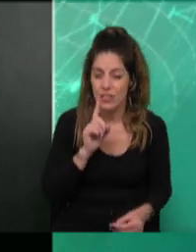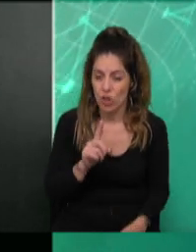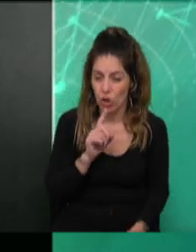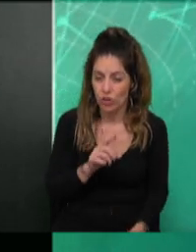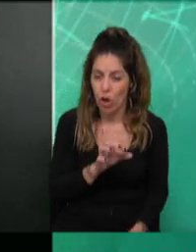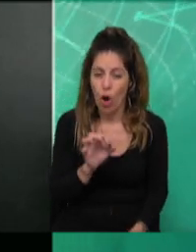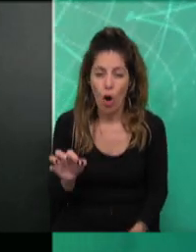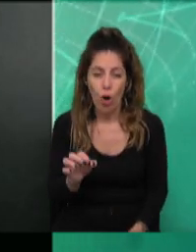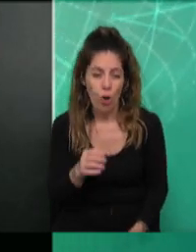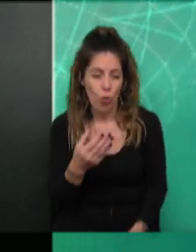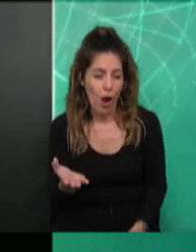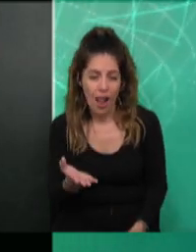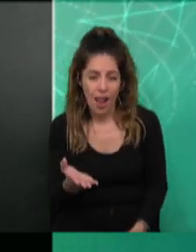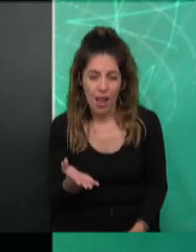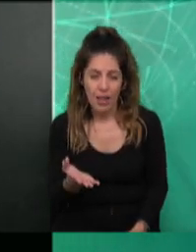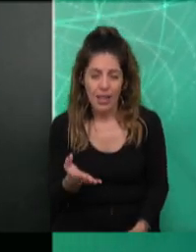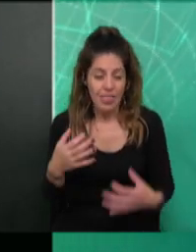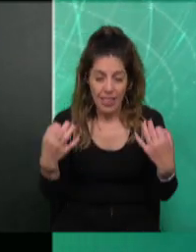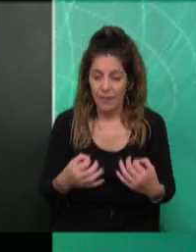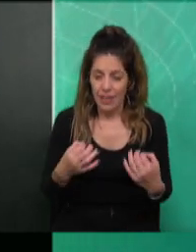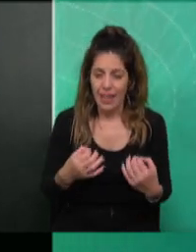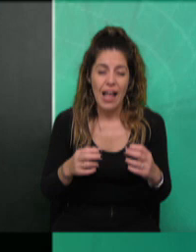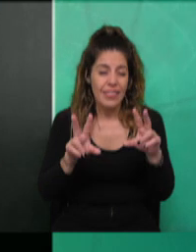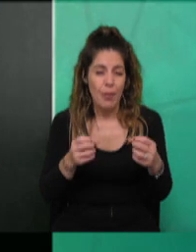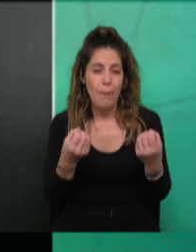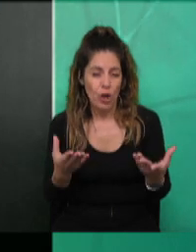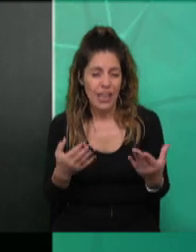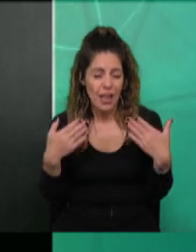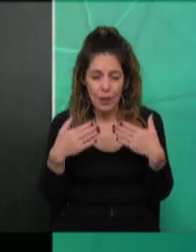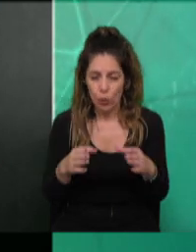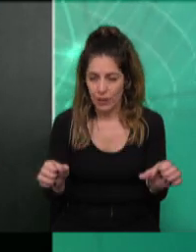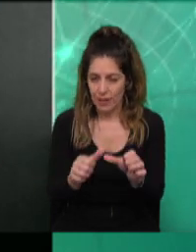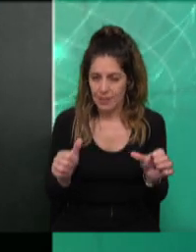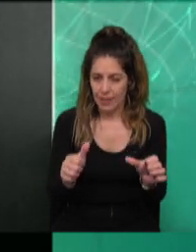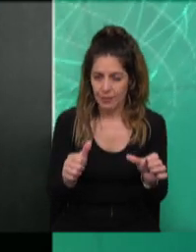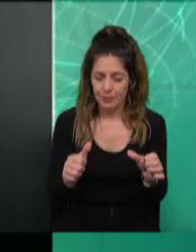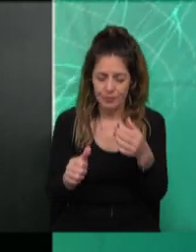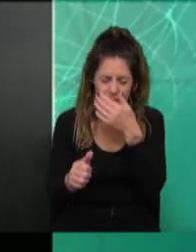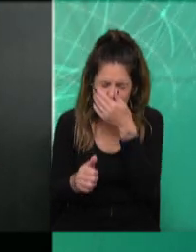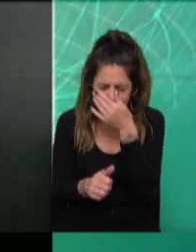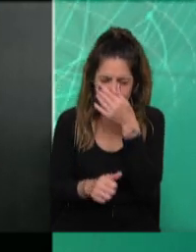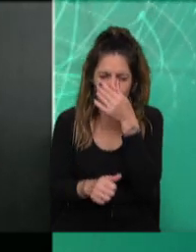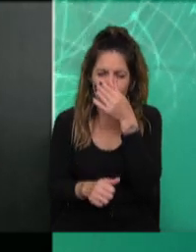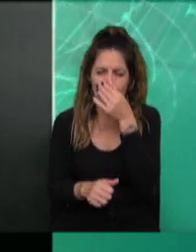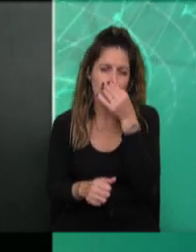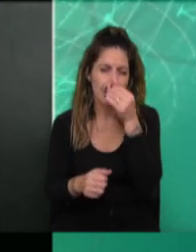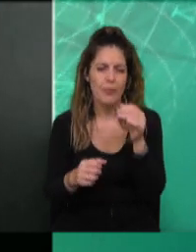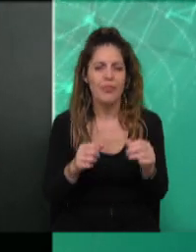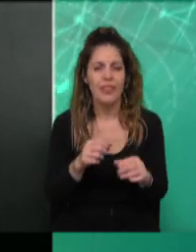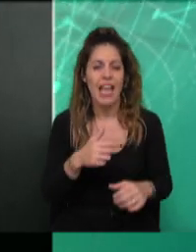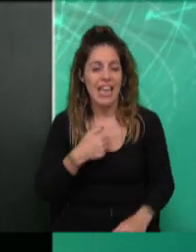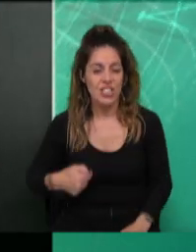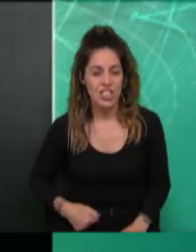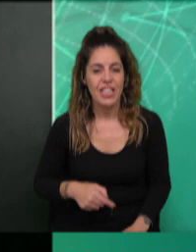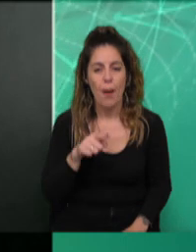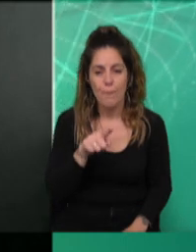o Cuáles cuáles eran realmente los motivos de las preguntas que le hacía eso Considero que que c 1964